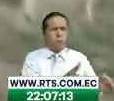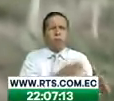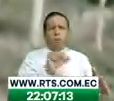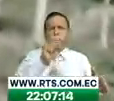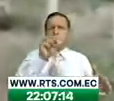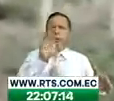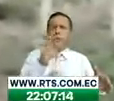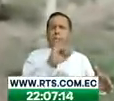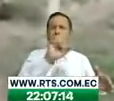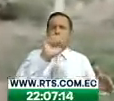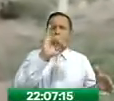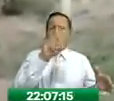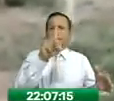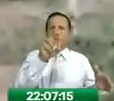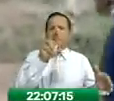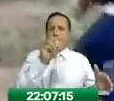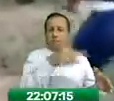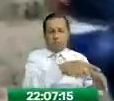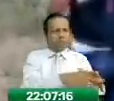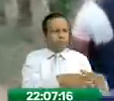del Cantón Sucre.